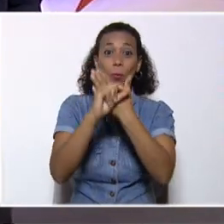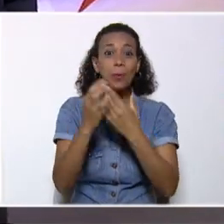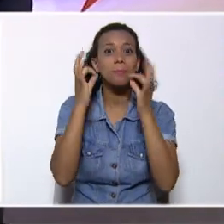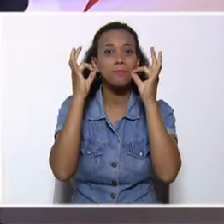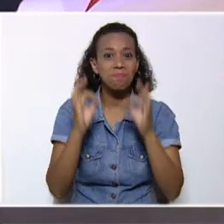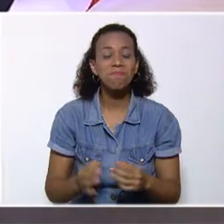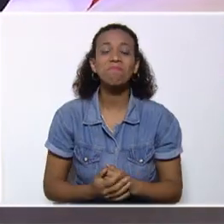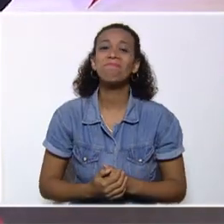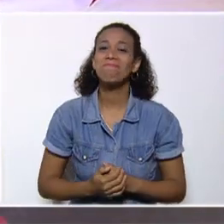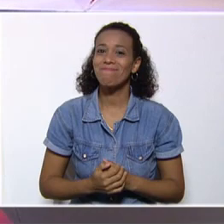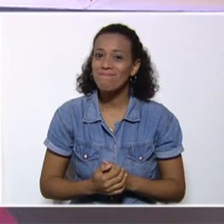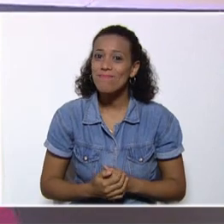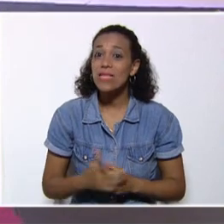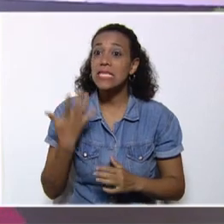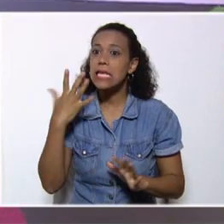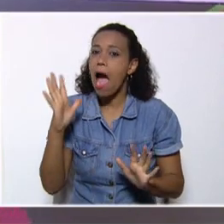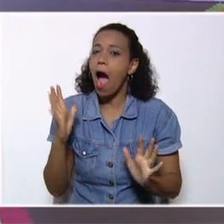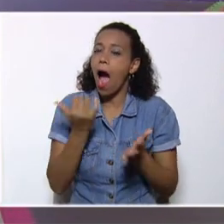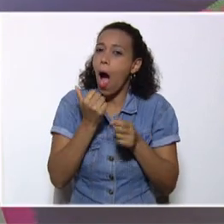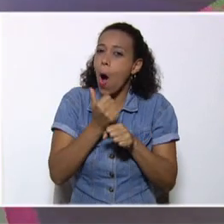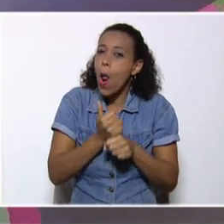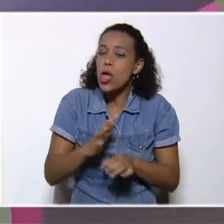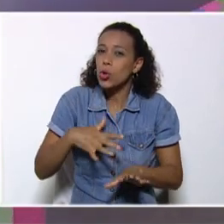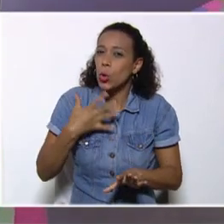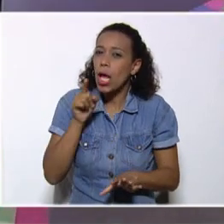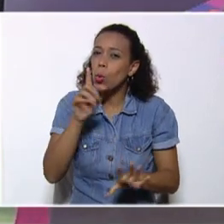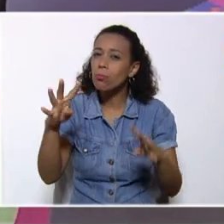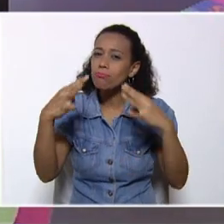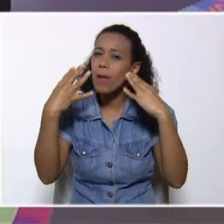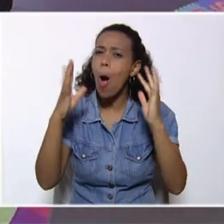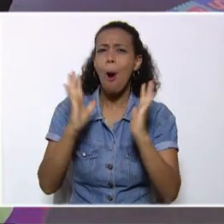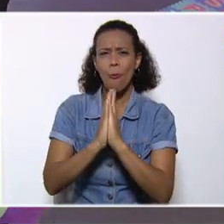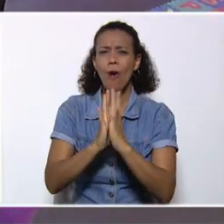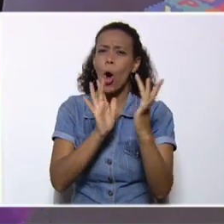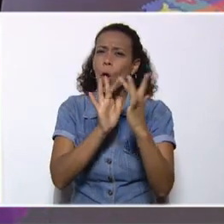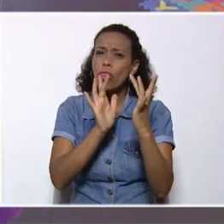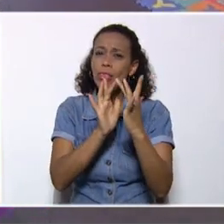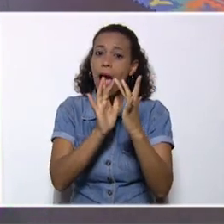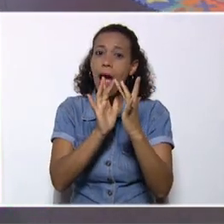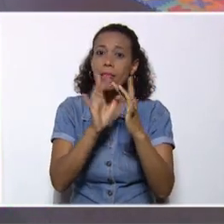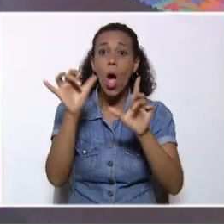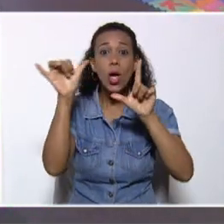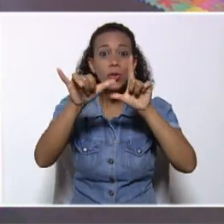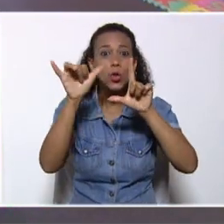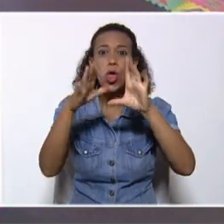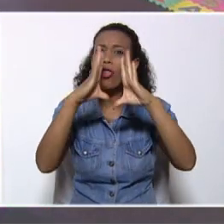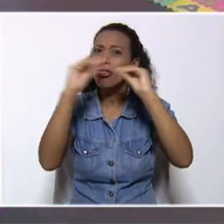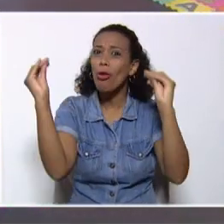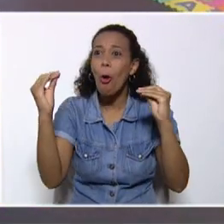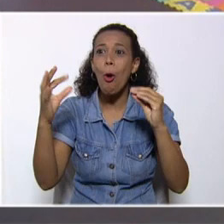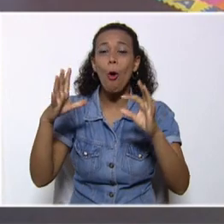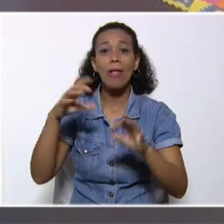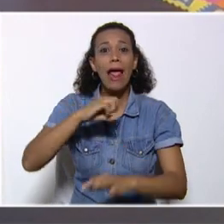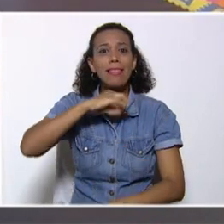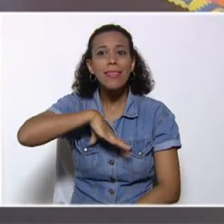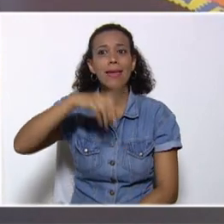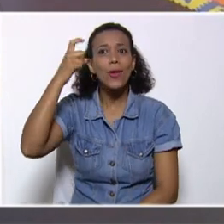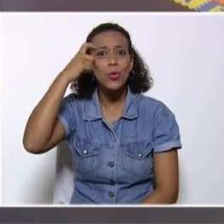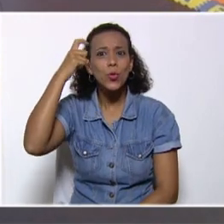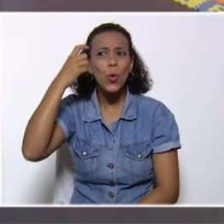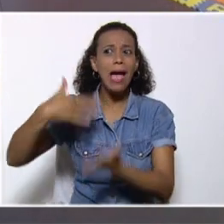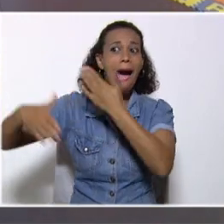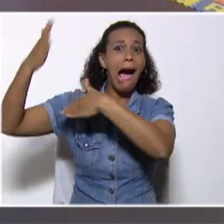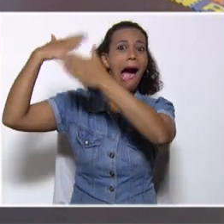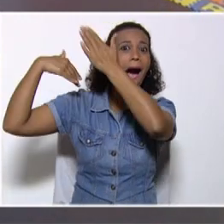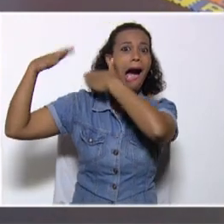@vivetvoficial1 en Twitter. Pero por ahora, yo quiero que ustedes se conecten y busquen en YouTube todas las efemérides que les hemos